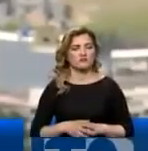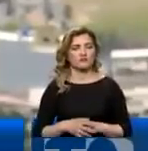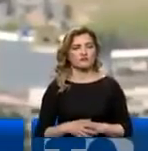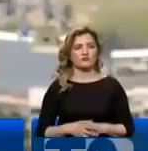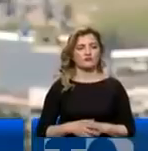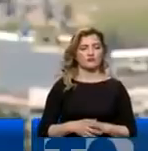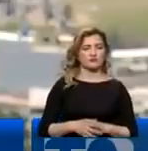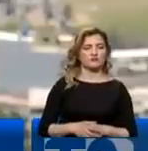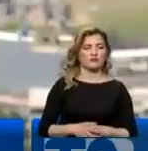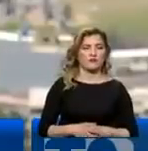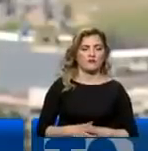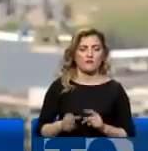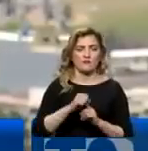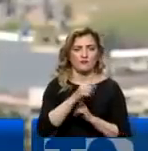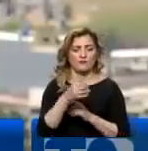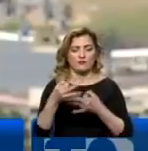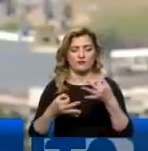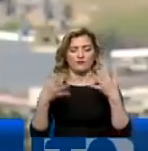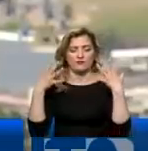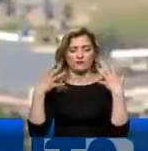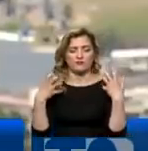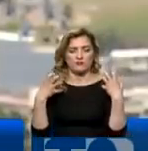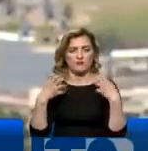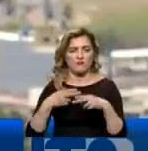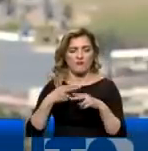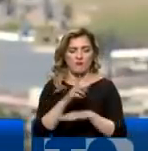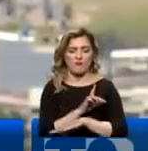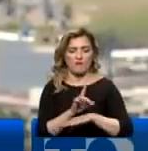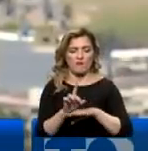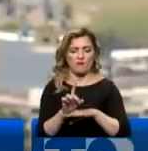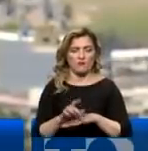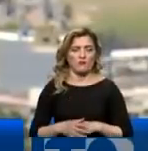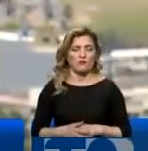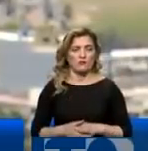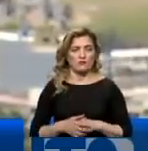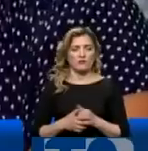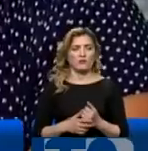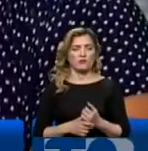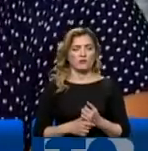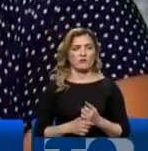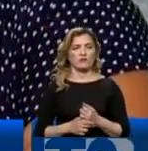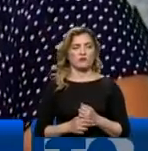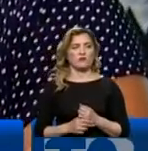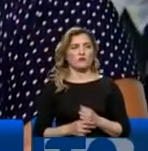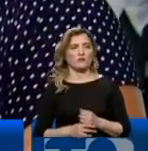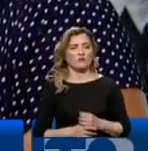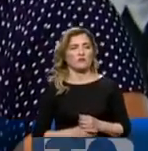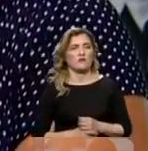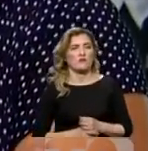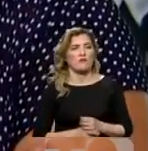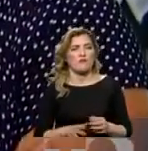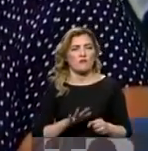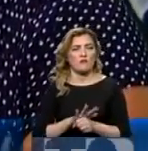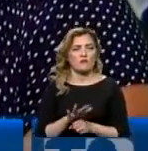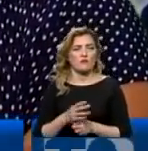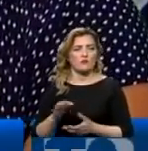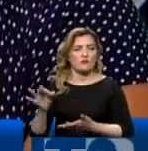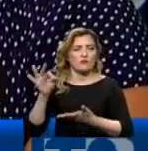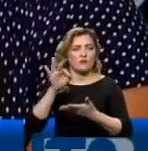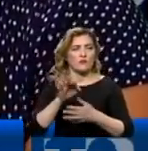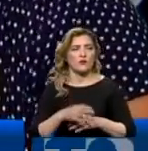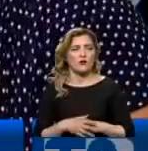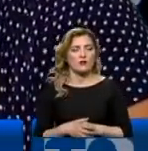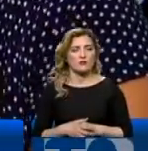la tensión en torno a la situación judicial del exdirector de la Aviación Civil. Y ahora resulta que esto está afectando a mi representado,